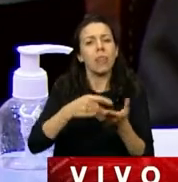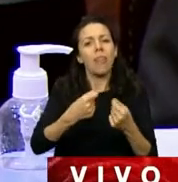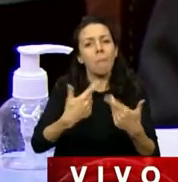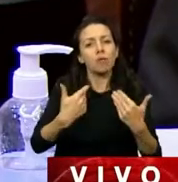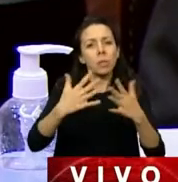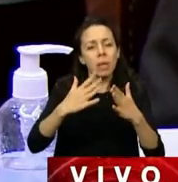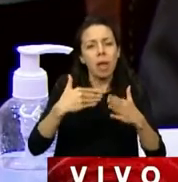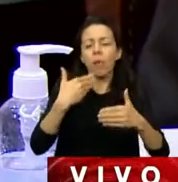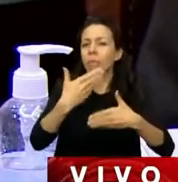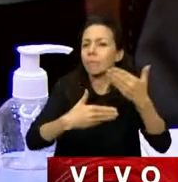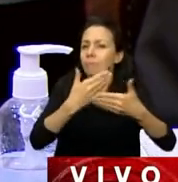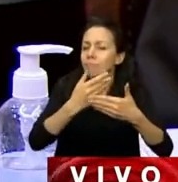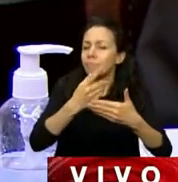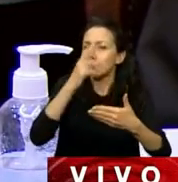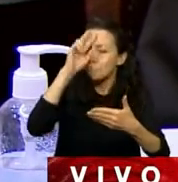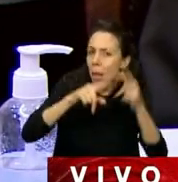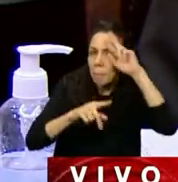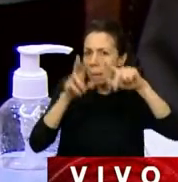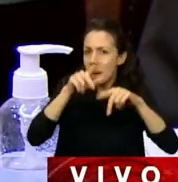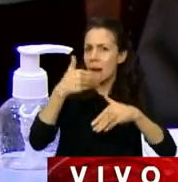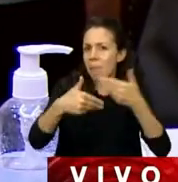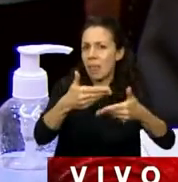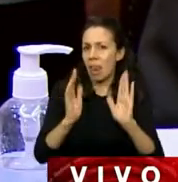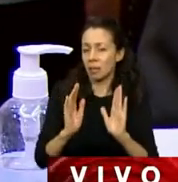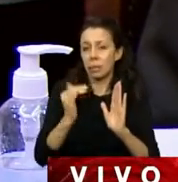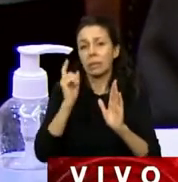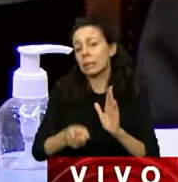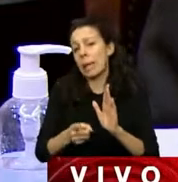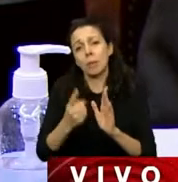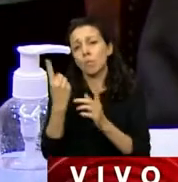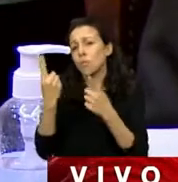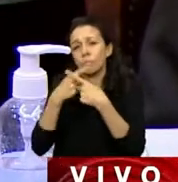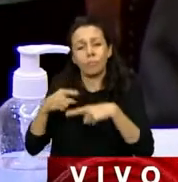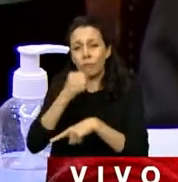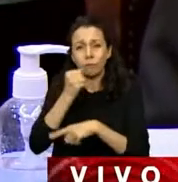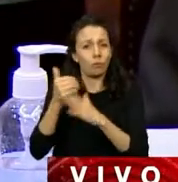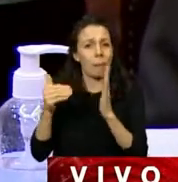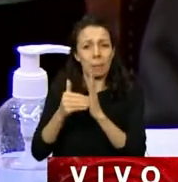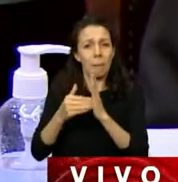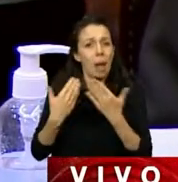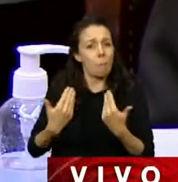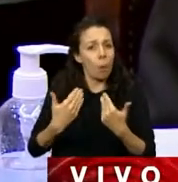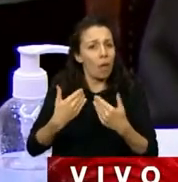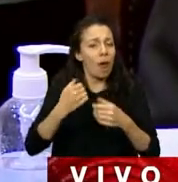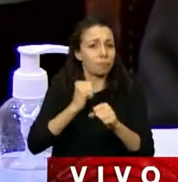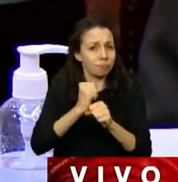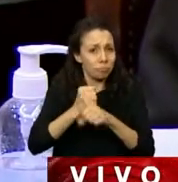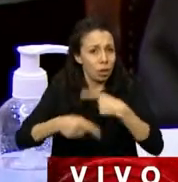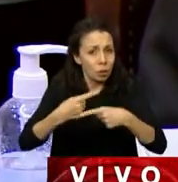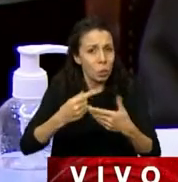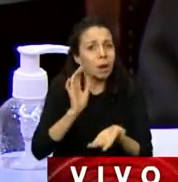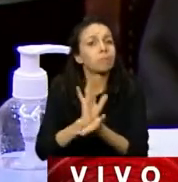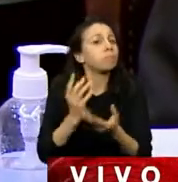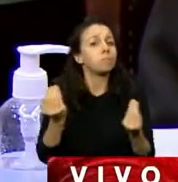previsibilidad y sobre todo el uso de una de las herramientas necesarias para el desarrollo de la actividad, que es poder